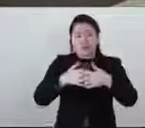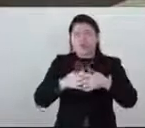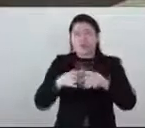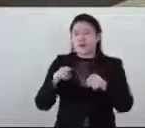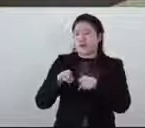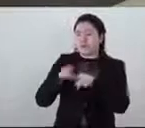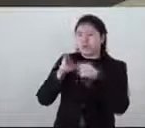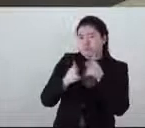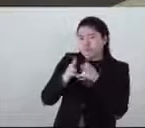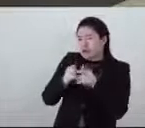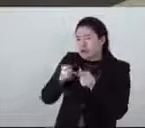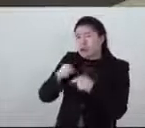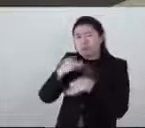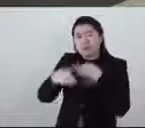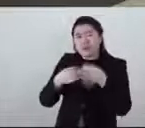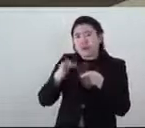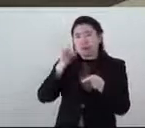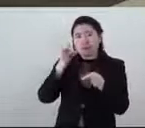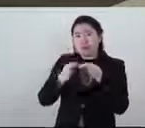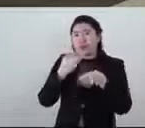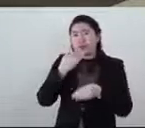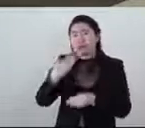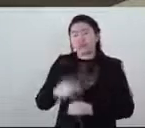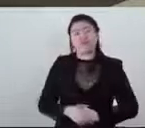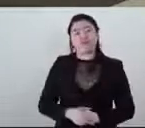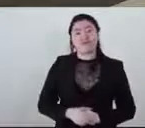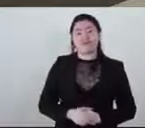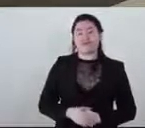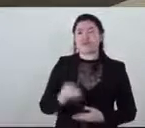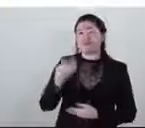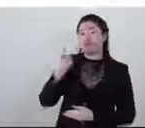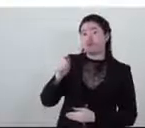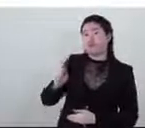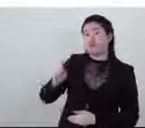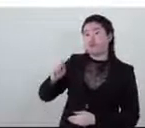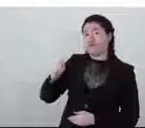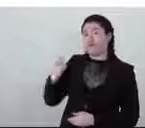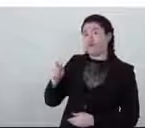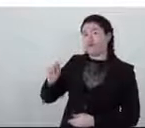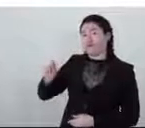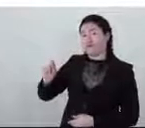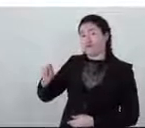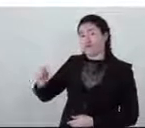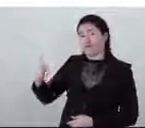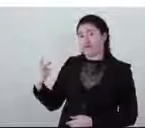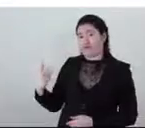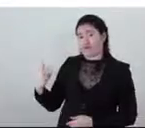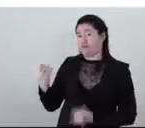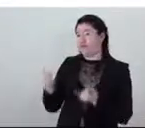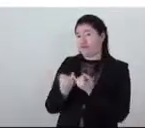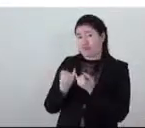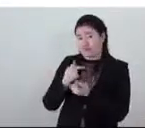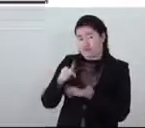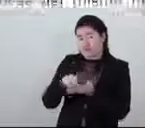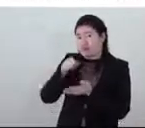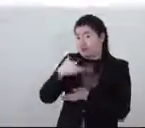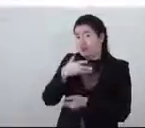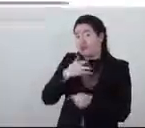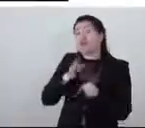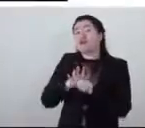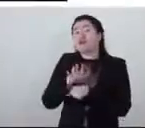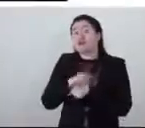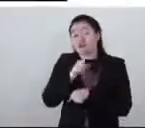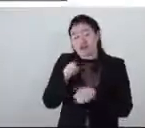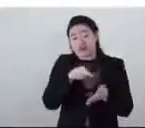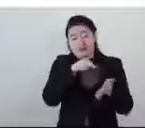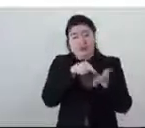buenas condiciones. Figura 4.1.23, componentes en la pista. También se realizó una inspección